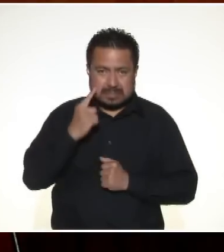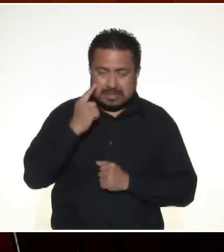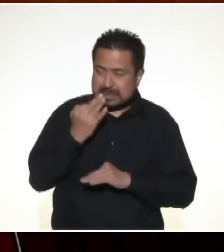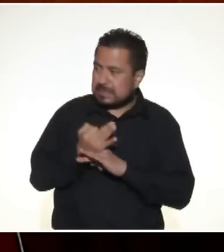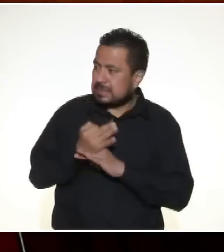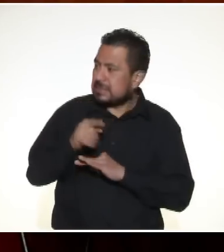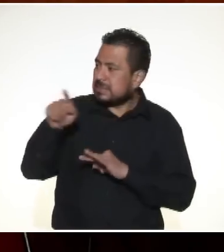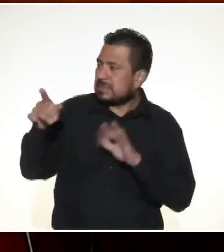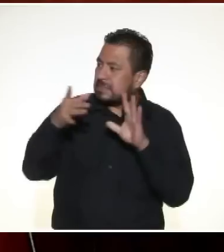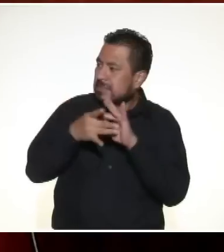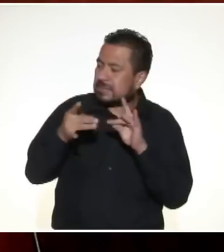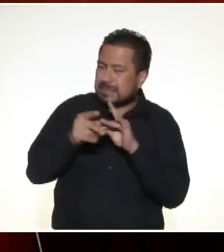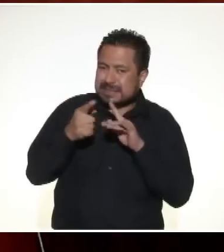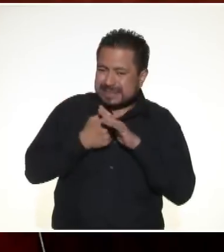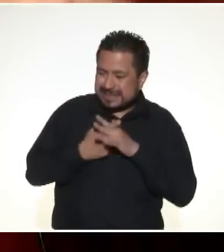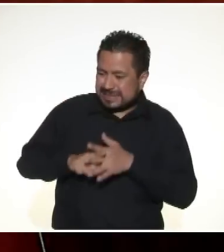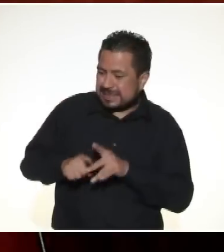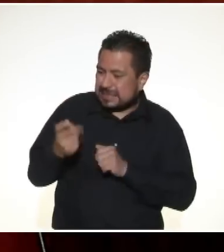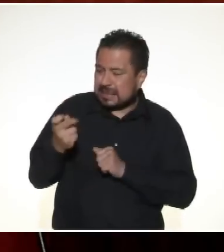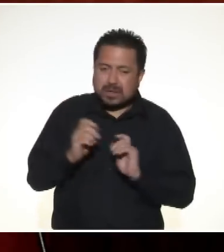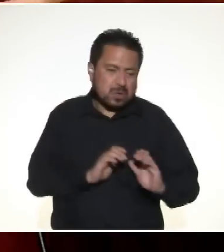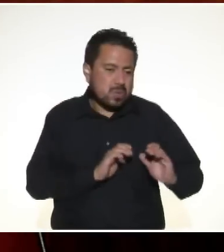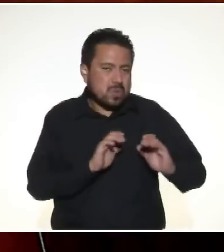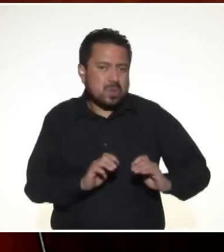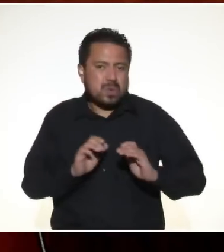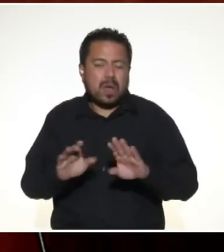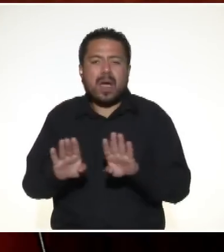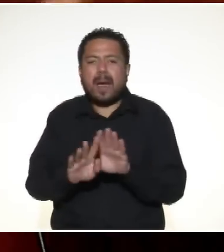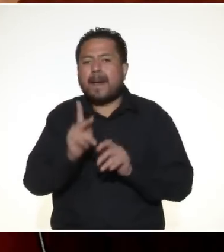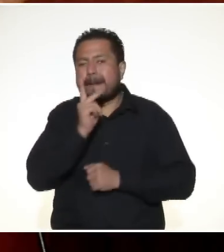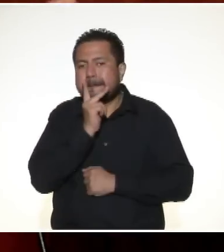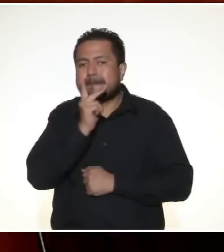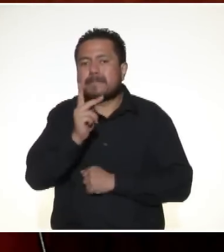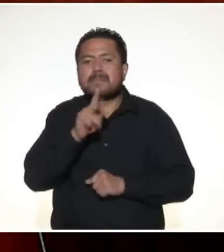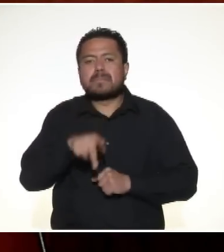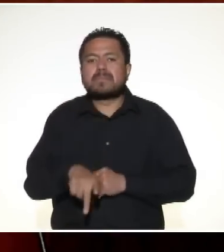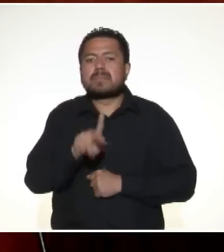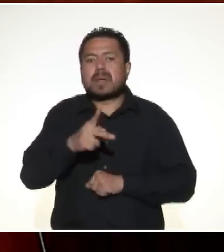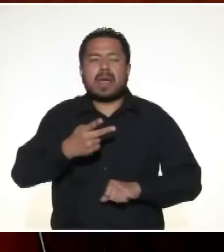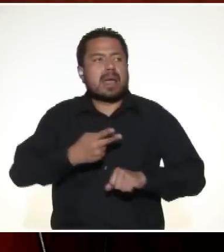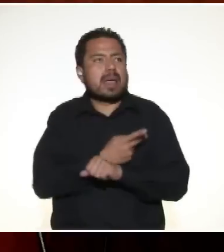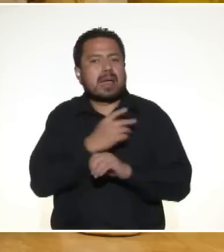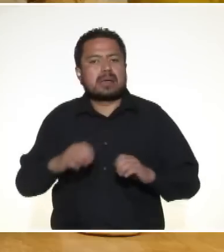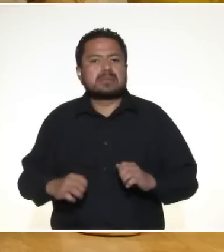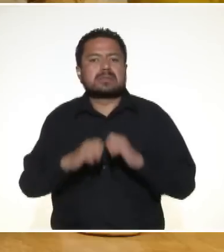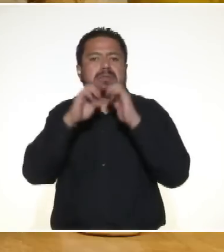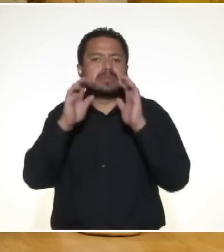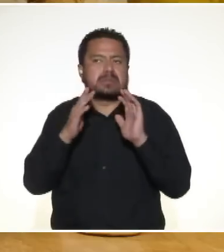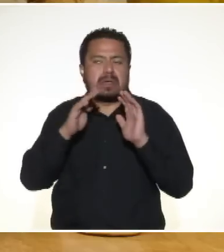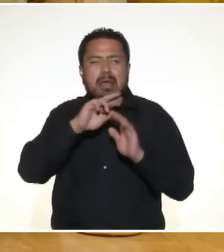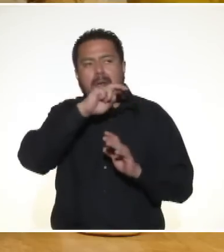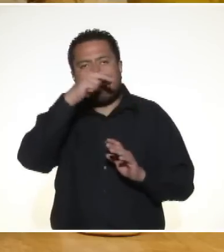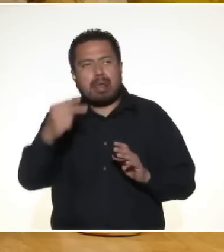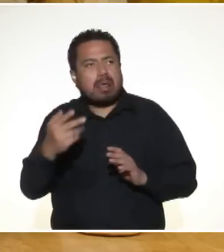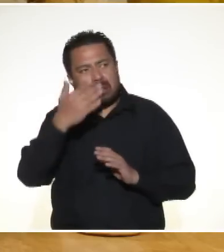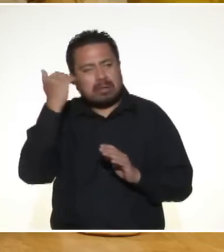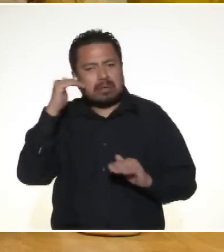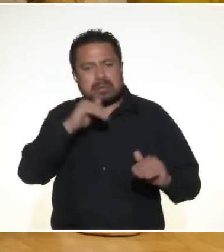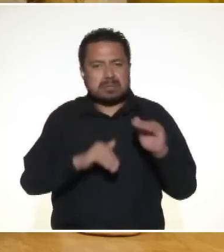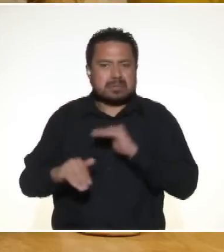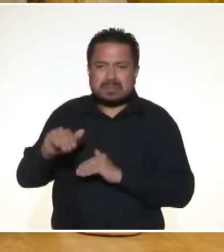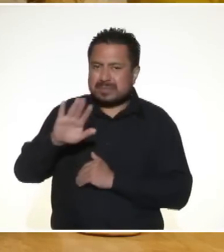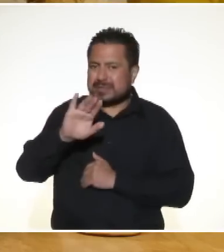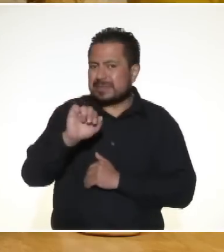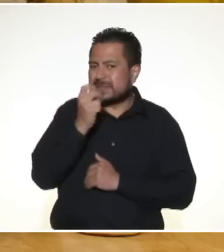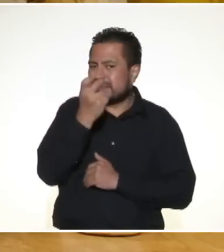Y yo creo que partiendo de la prevención como palabra Pero base. ya pasó el accidente, Ok, ya se por me un cayó lado, el joven que no sabe nadar a la alberca. activar